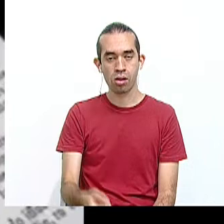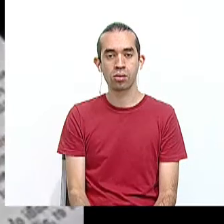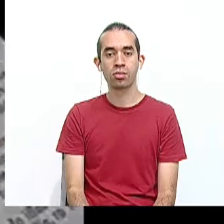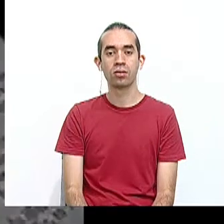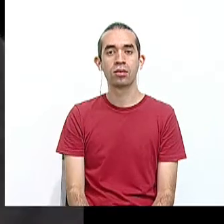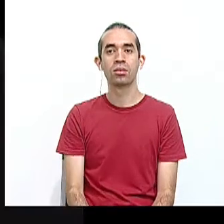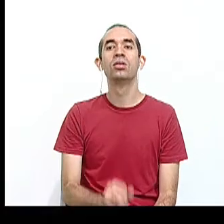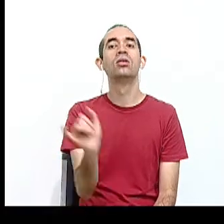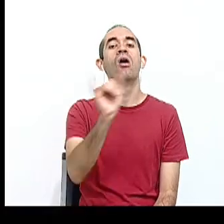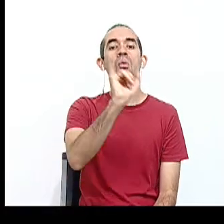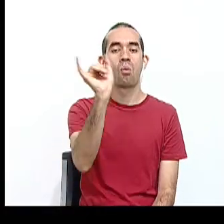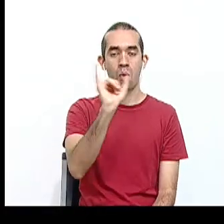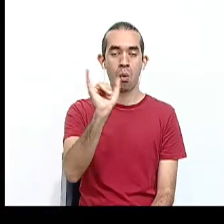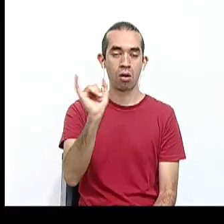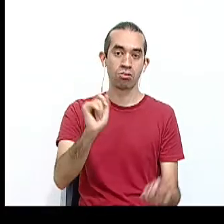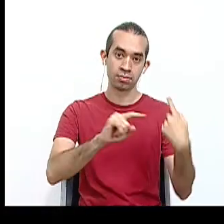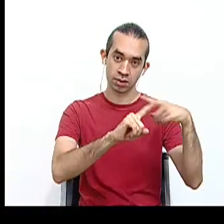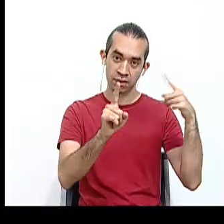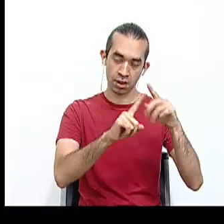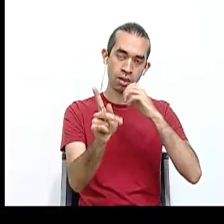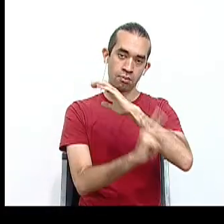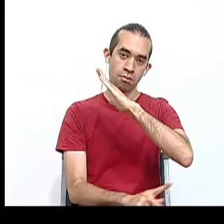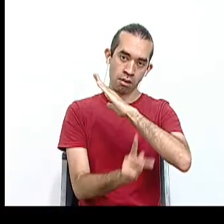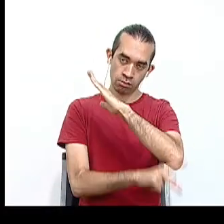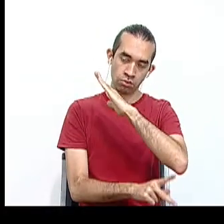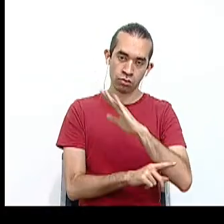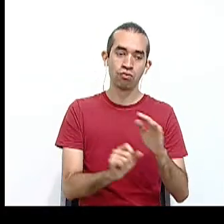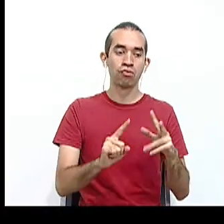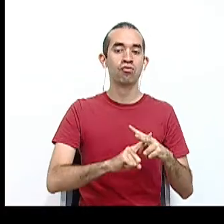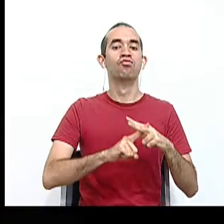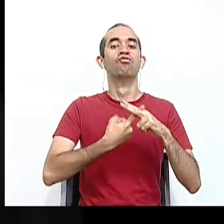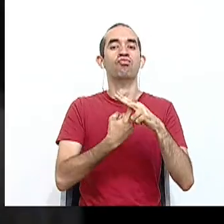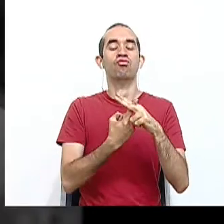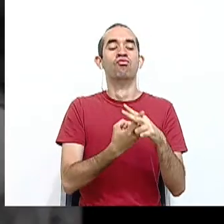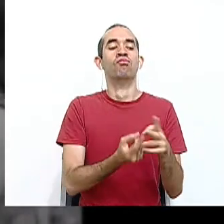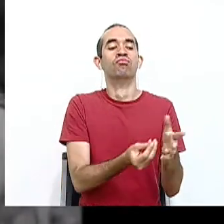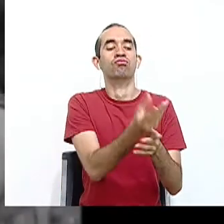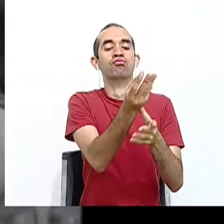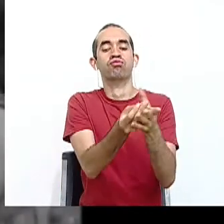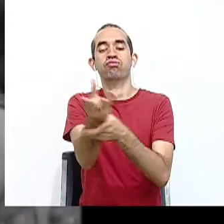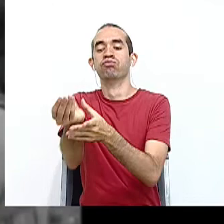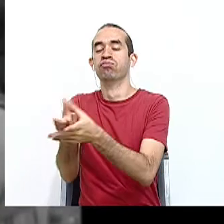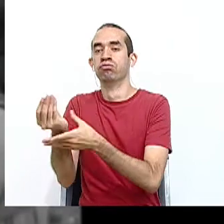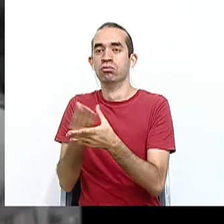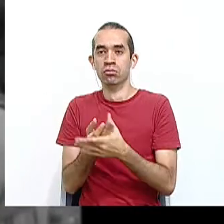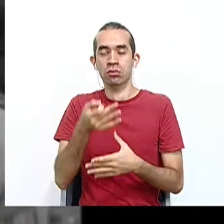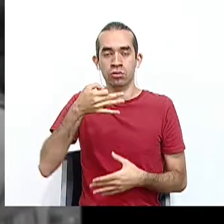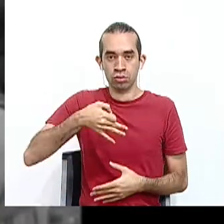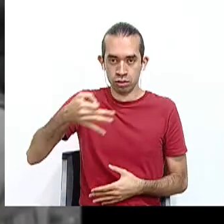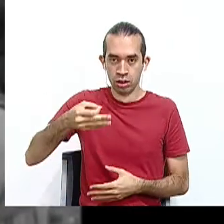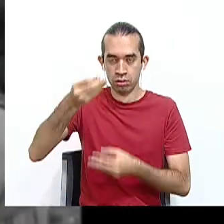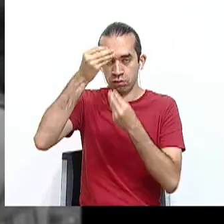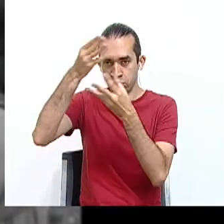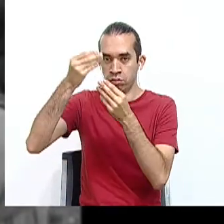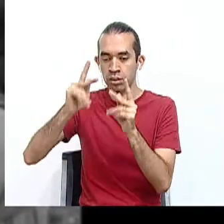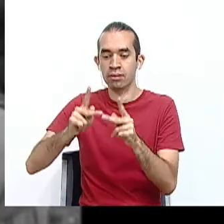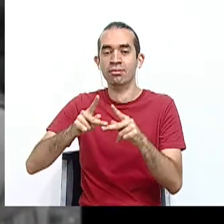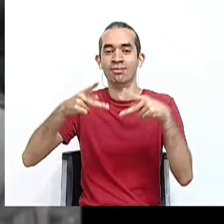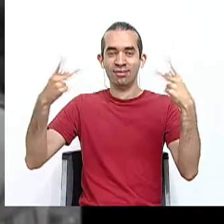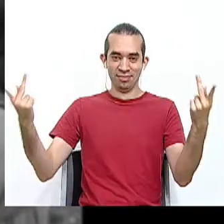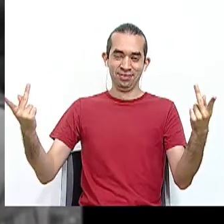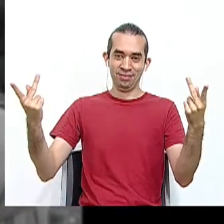De la misma manera, en distintos países empezarían a surgir las publicaciones diarias de los